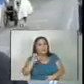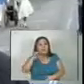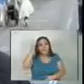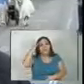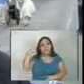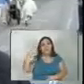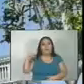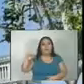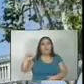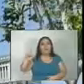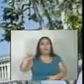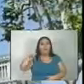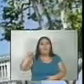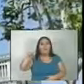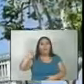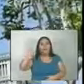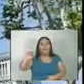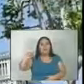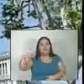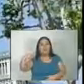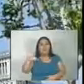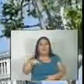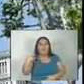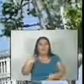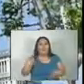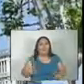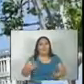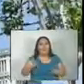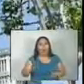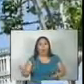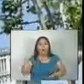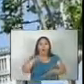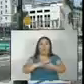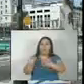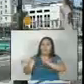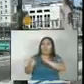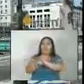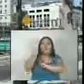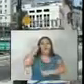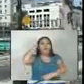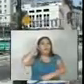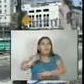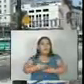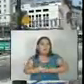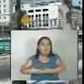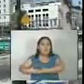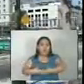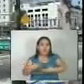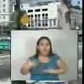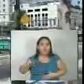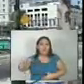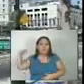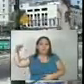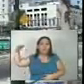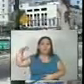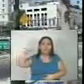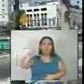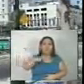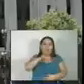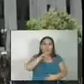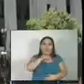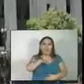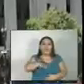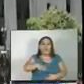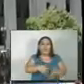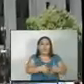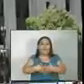de Villagram pues es el tiempo que tuvo que esperar para volver a ver a su hijo pues se le dio la oportunidad de viajar de manera legal hacia